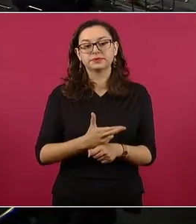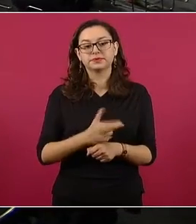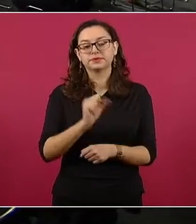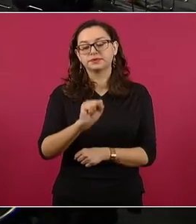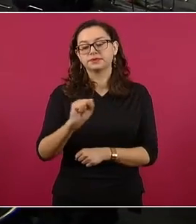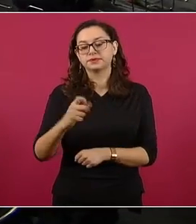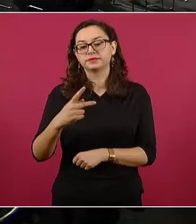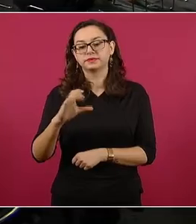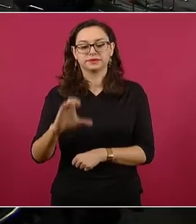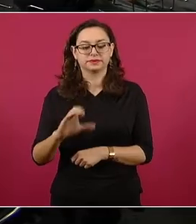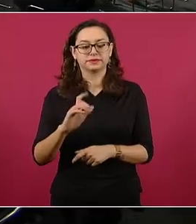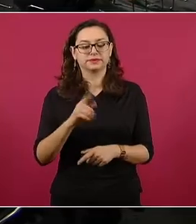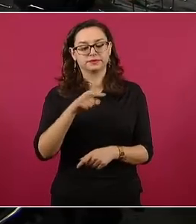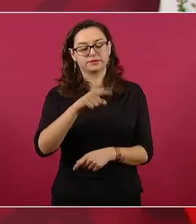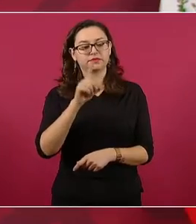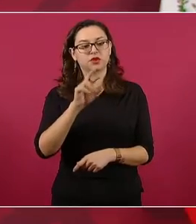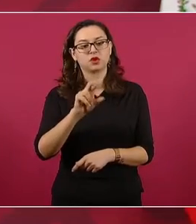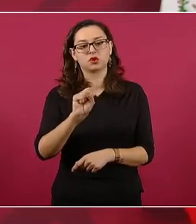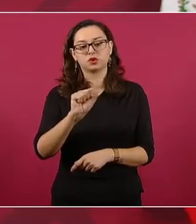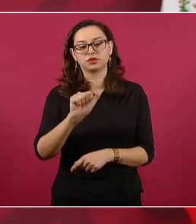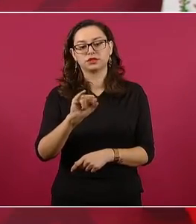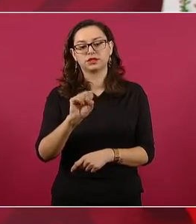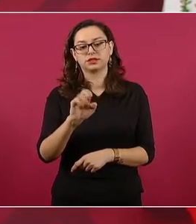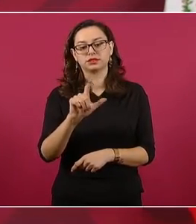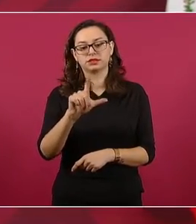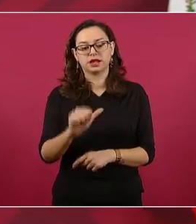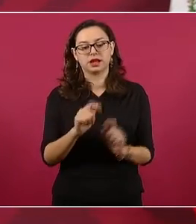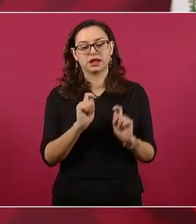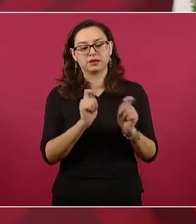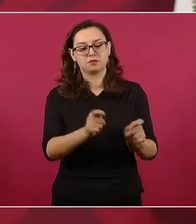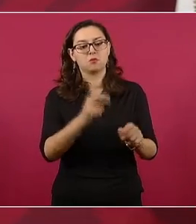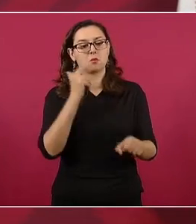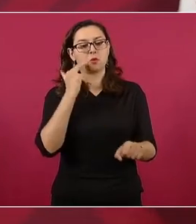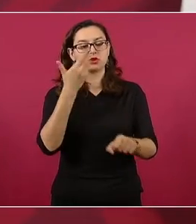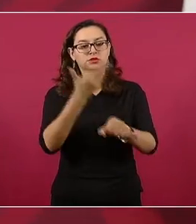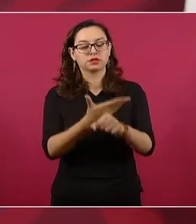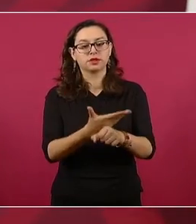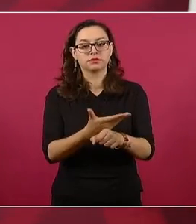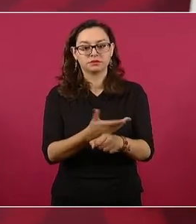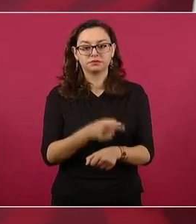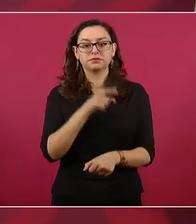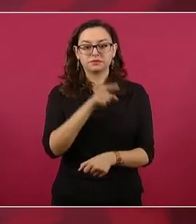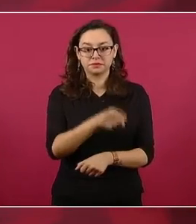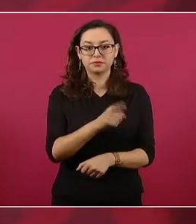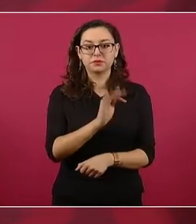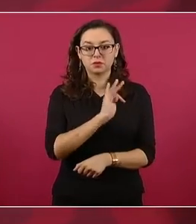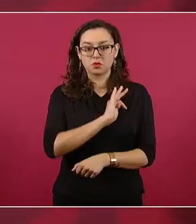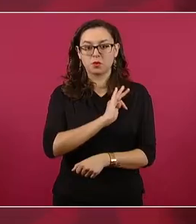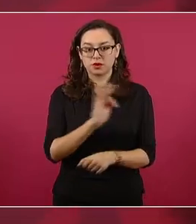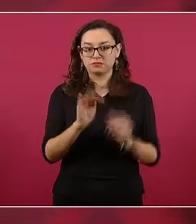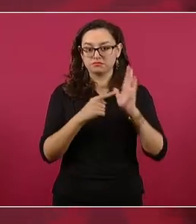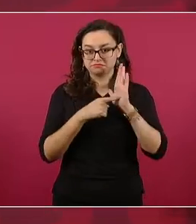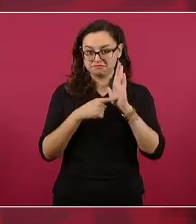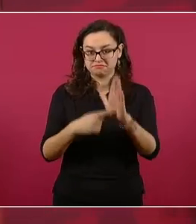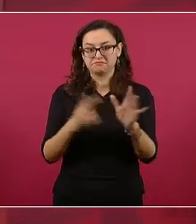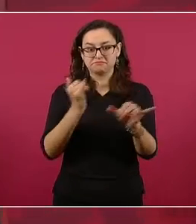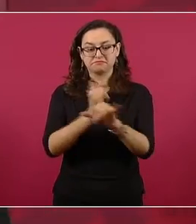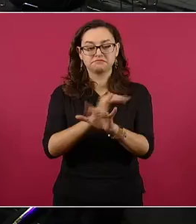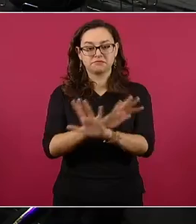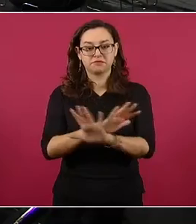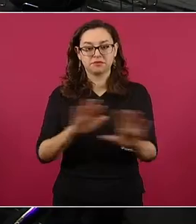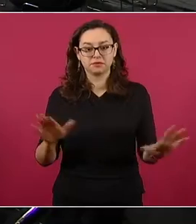es la responsable de este programa, con el apoyo de otras